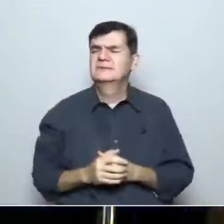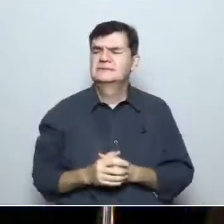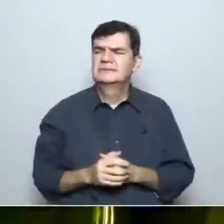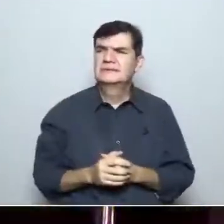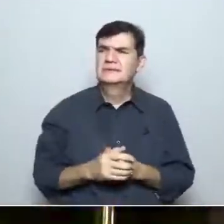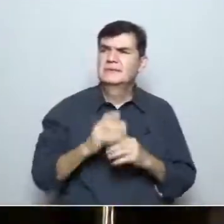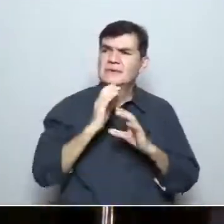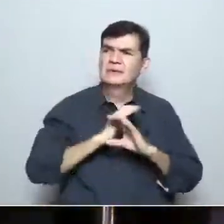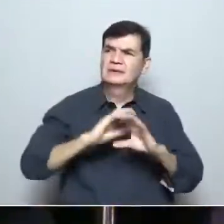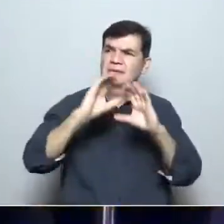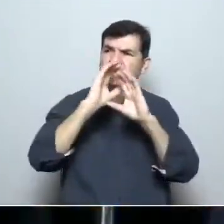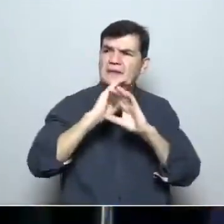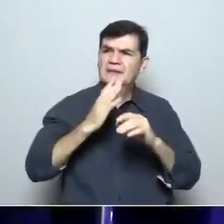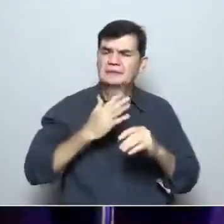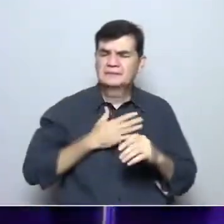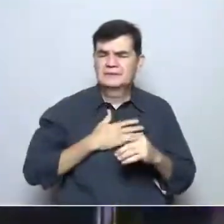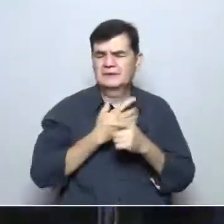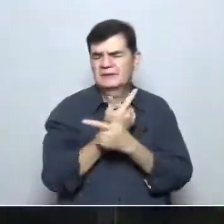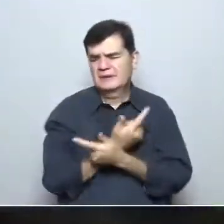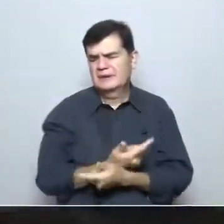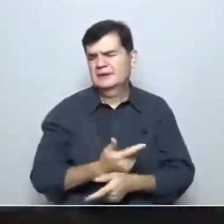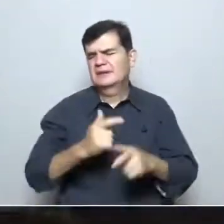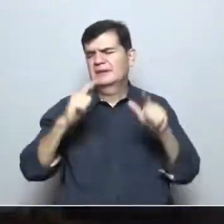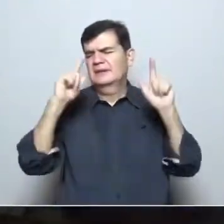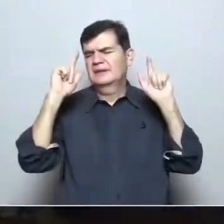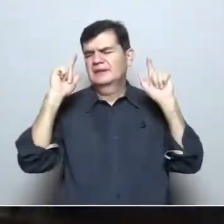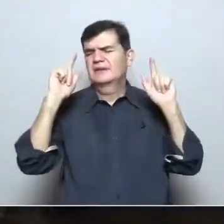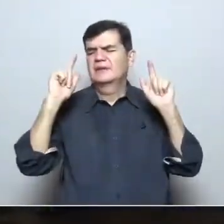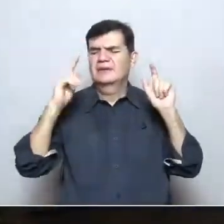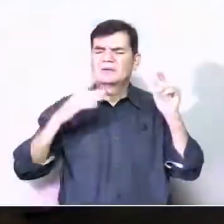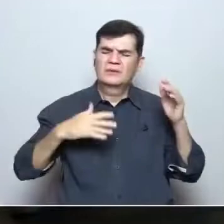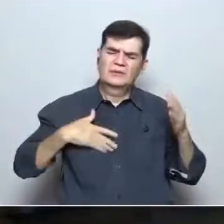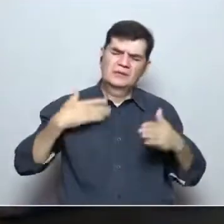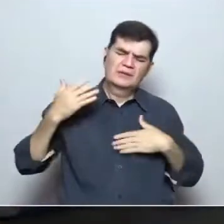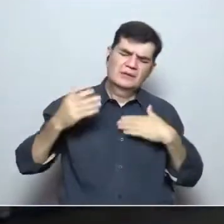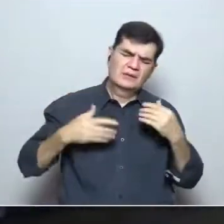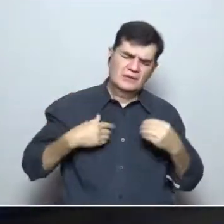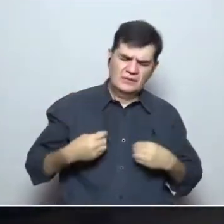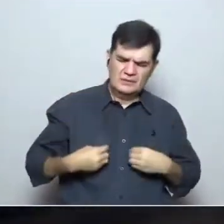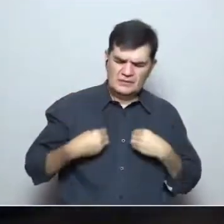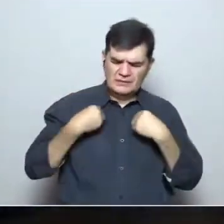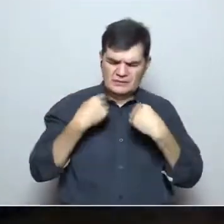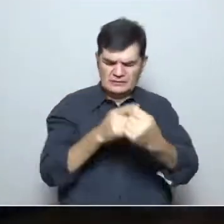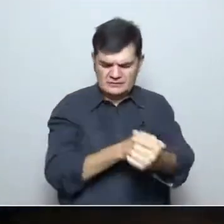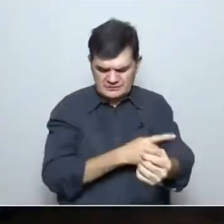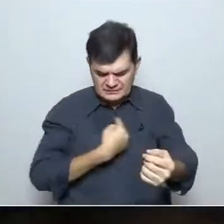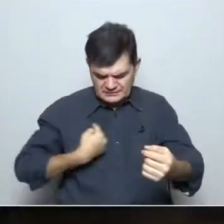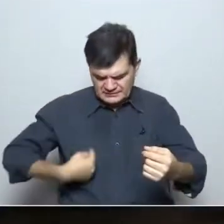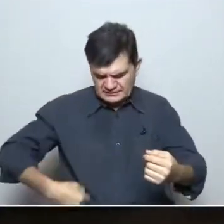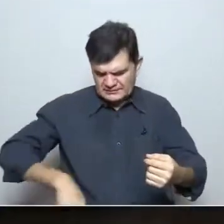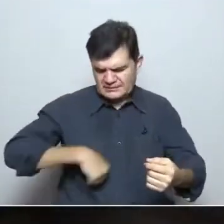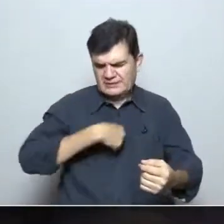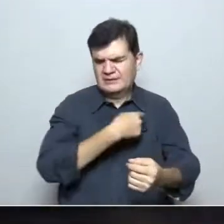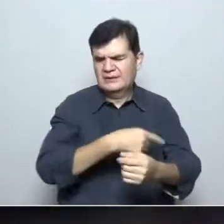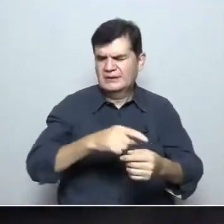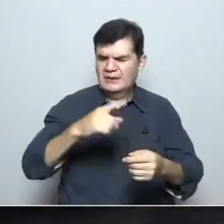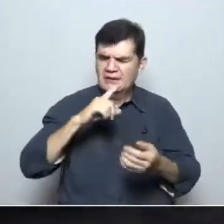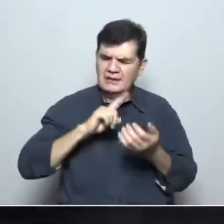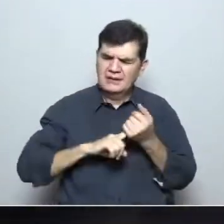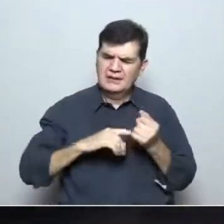luz. Cantamos en tu libertad, tu vida corre en mi